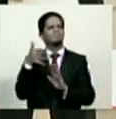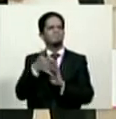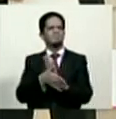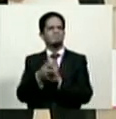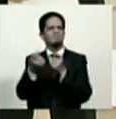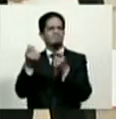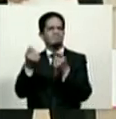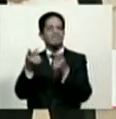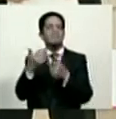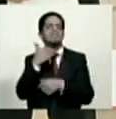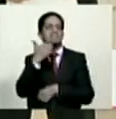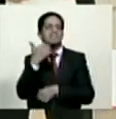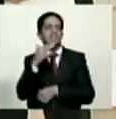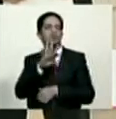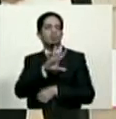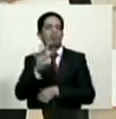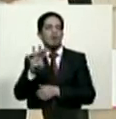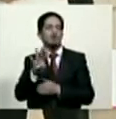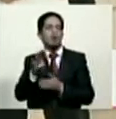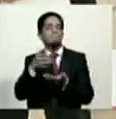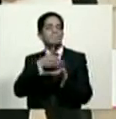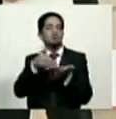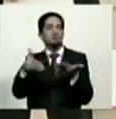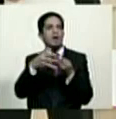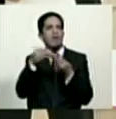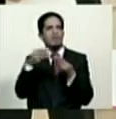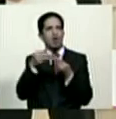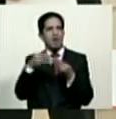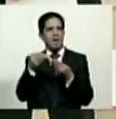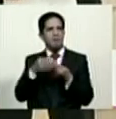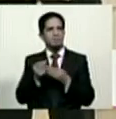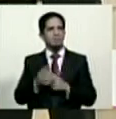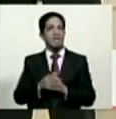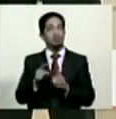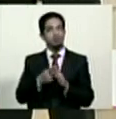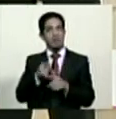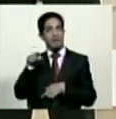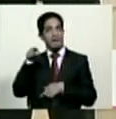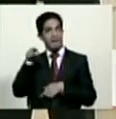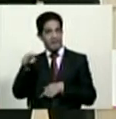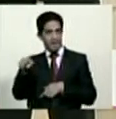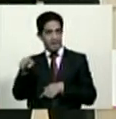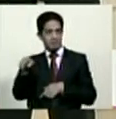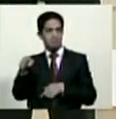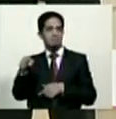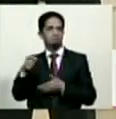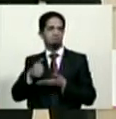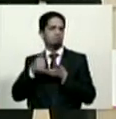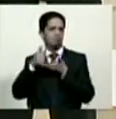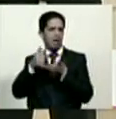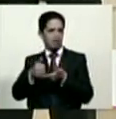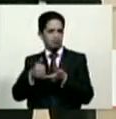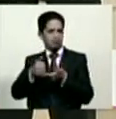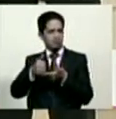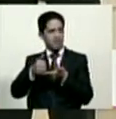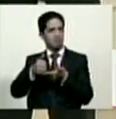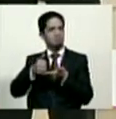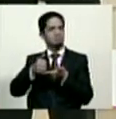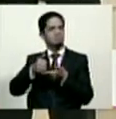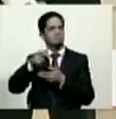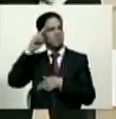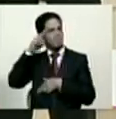54 millones de dólares. Bueno, aquí está un mecanismo. Es un mecanismo de paz, es un mecanismo respetuoso de las